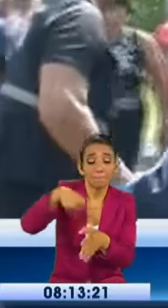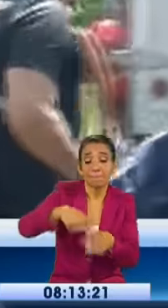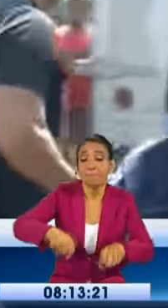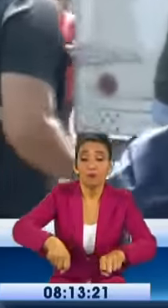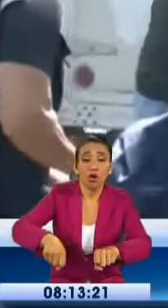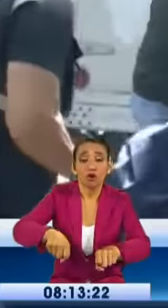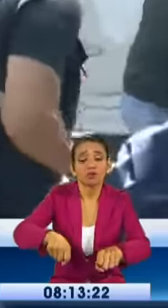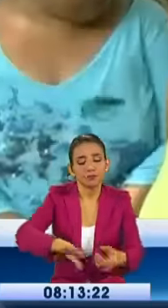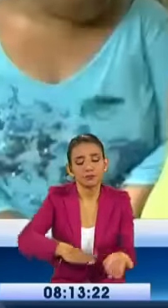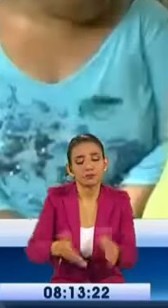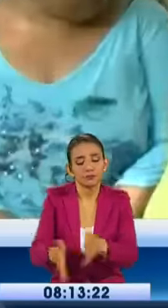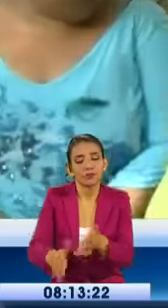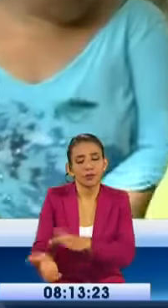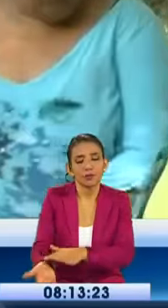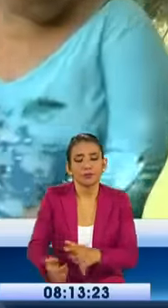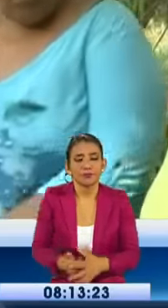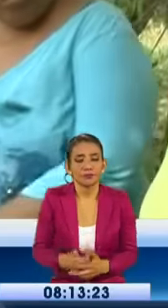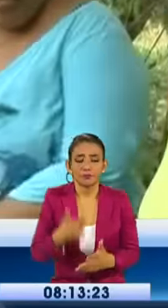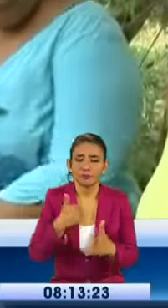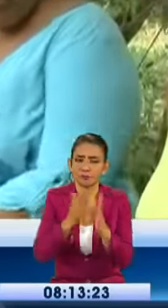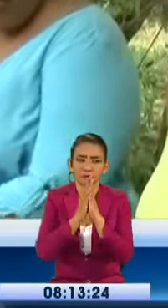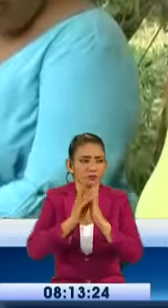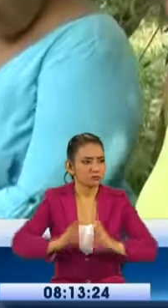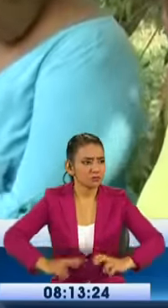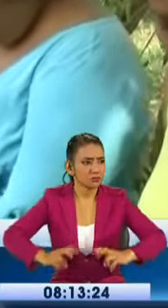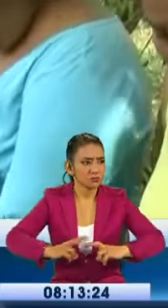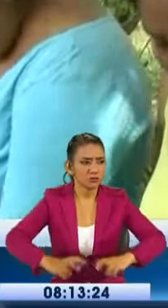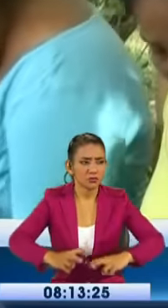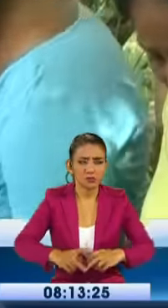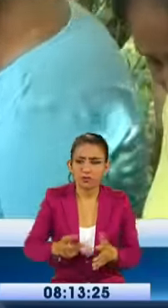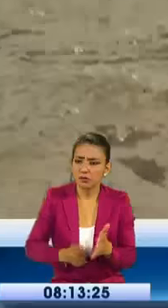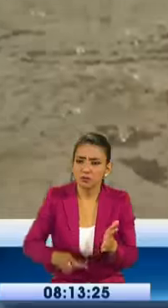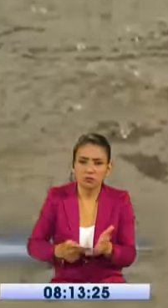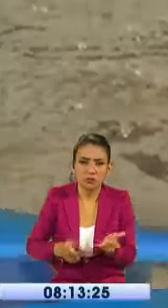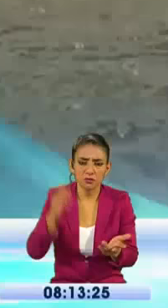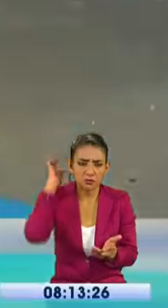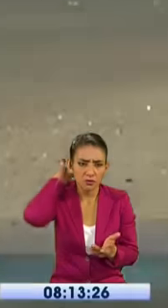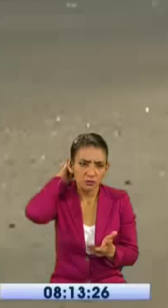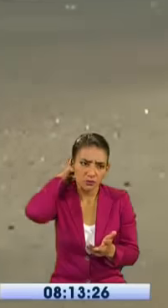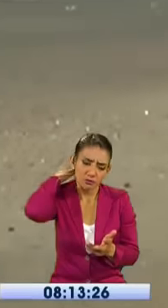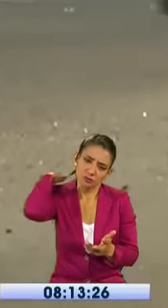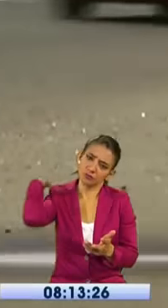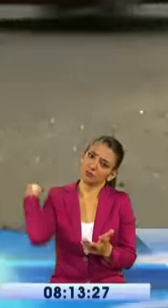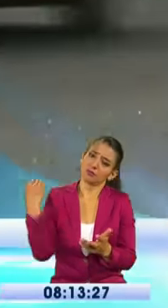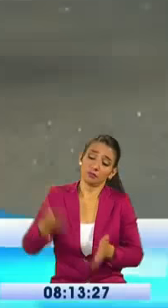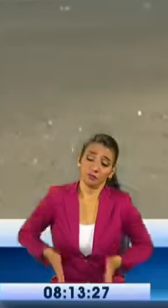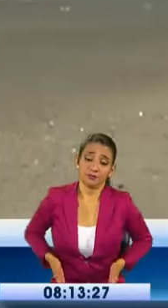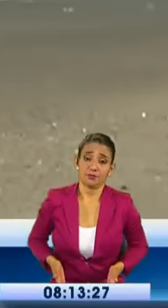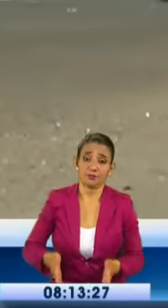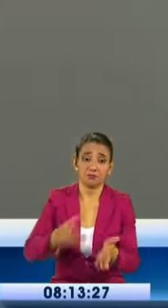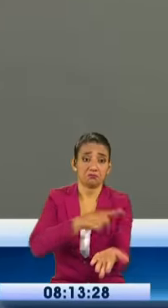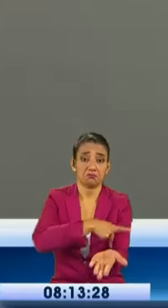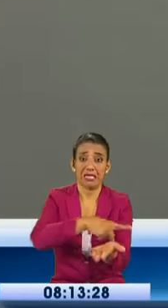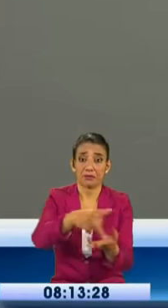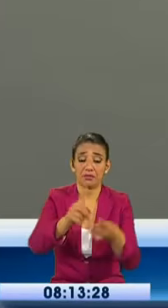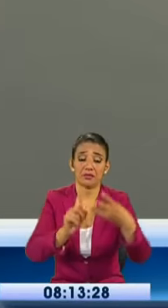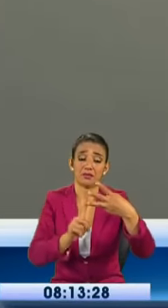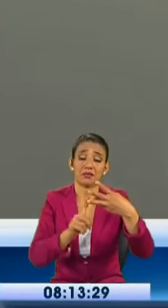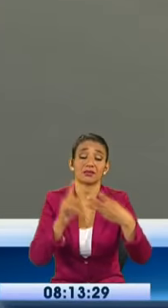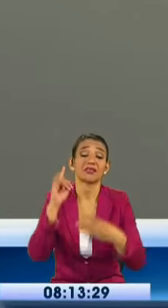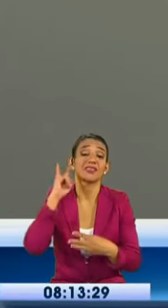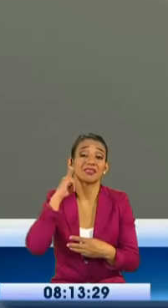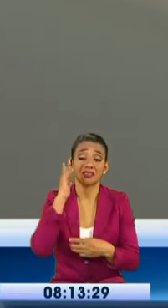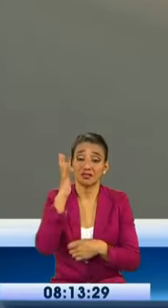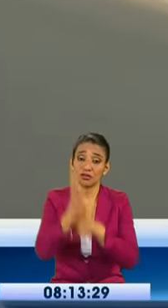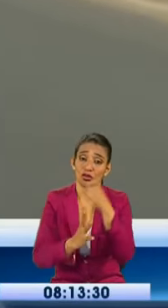liviano perdieron la vida. Pedimos que se investigue el caso para ver qué es lo que sucedió. Mientras en un tramo de la vía perimetral, una niña de 5 años y su